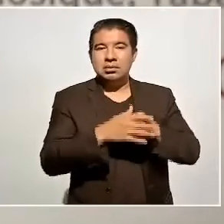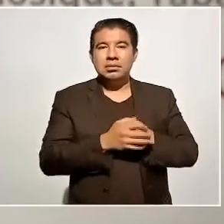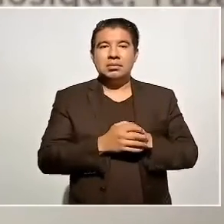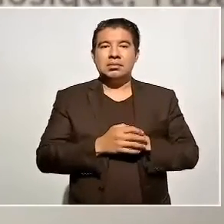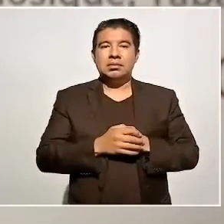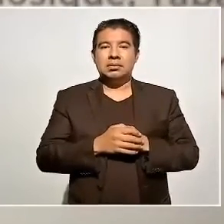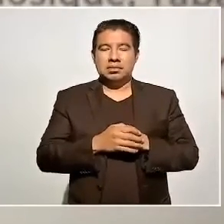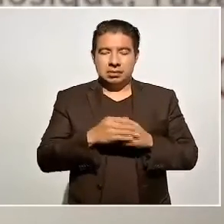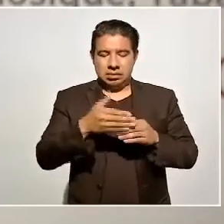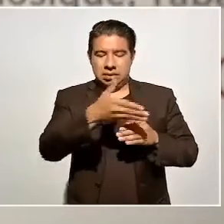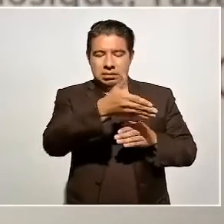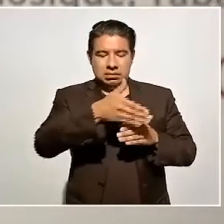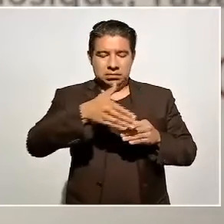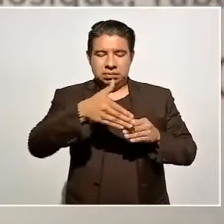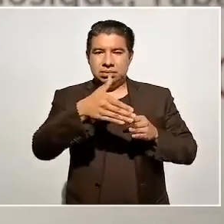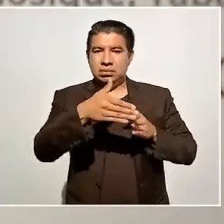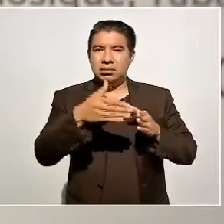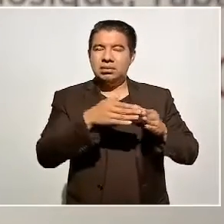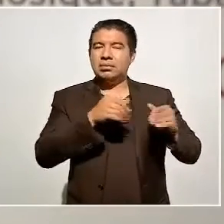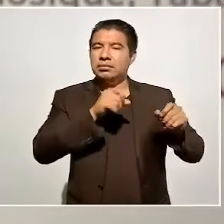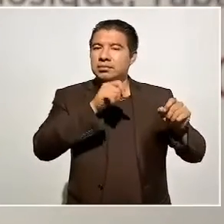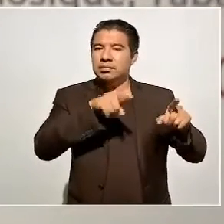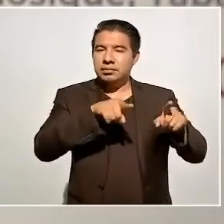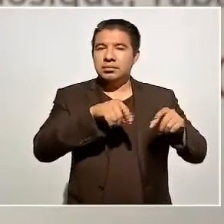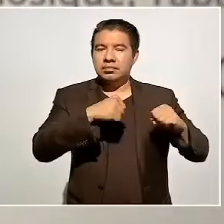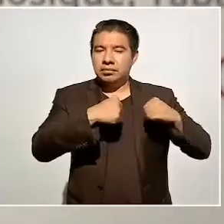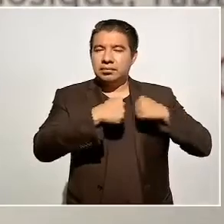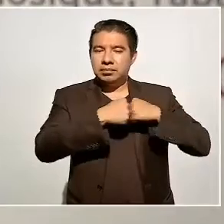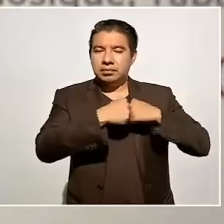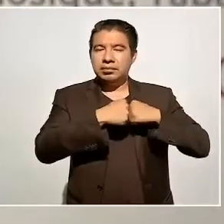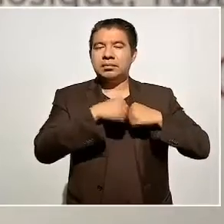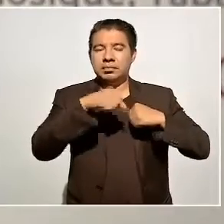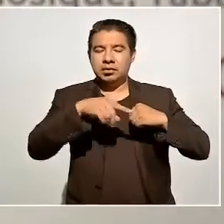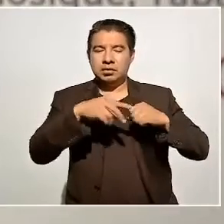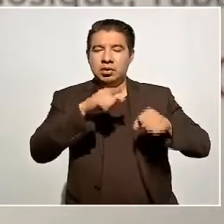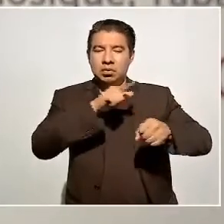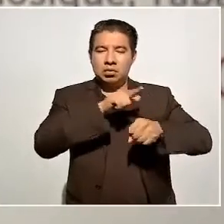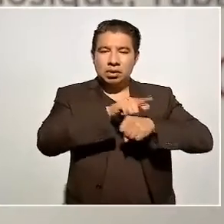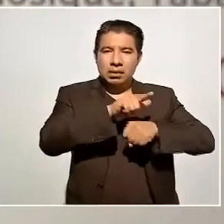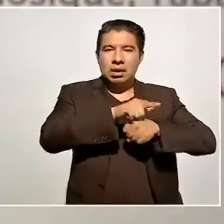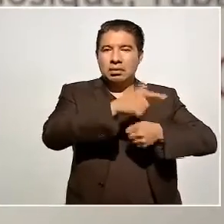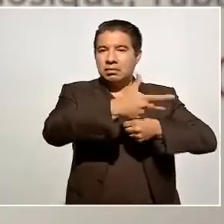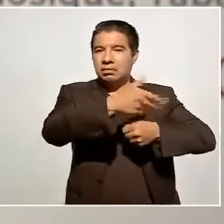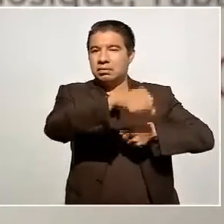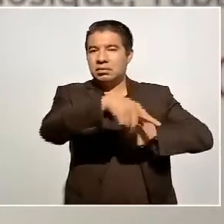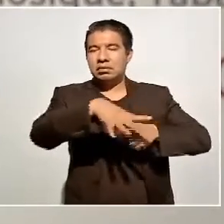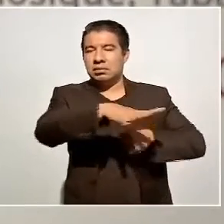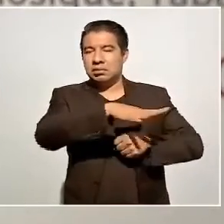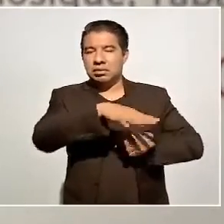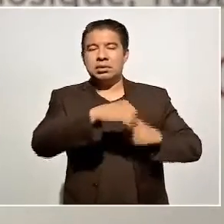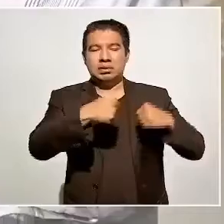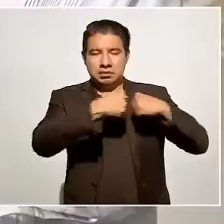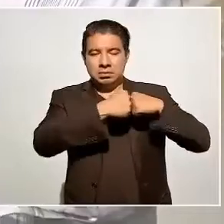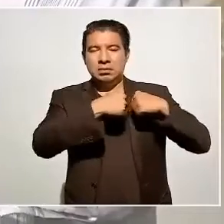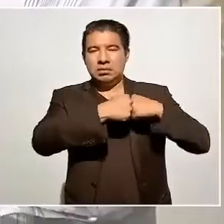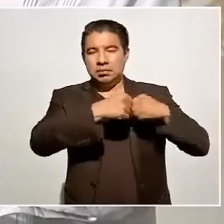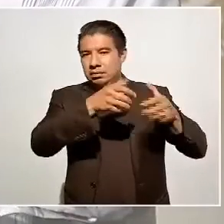en una margen y Tenosique y Guatemala en la otra.